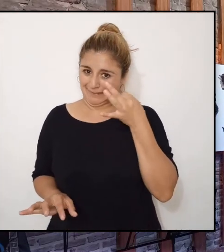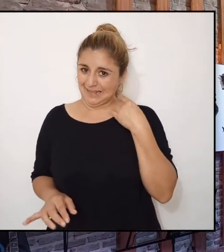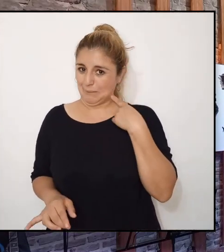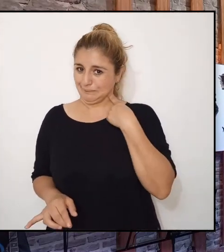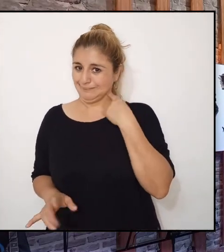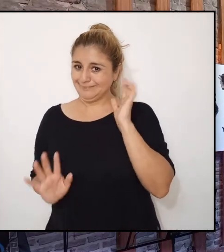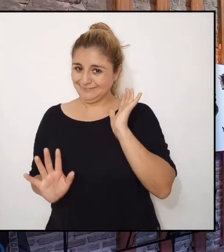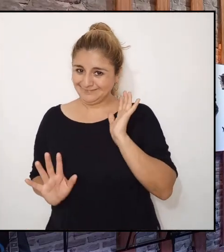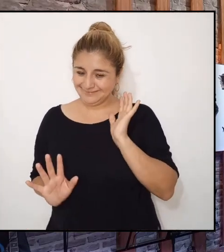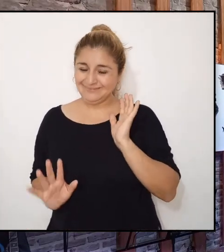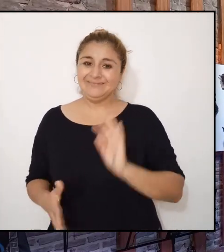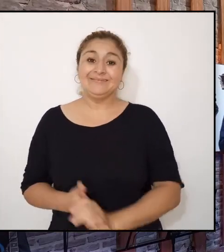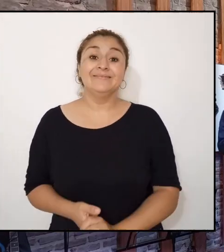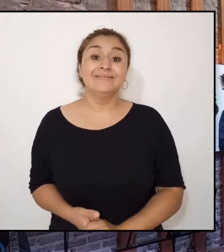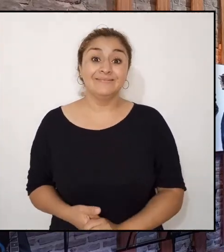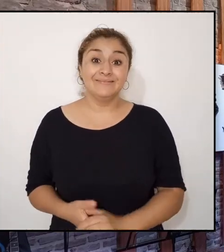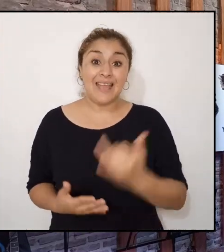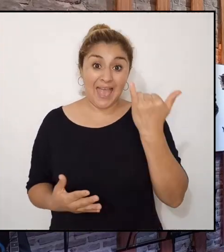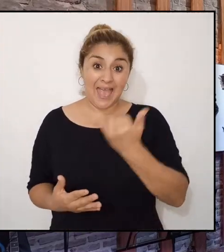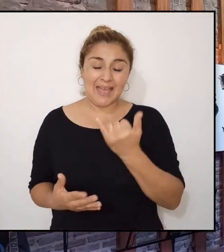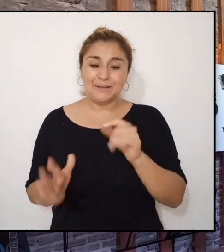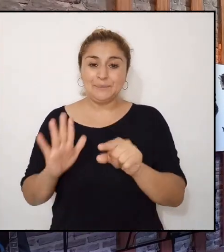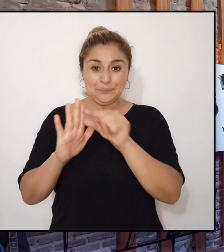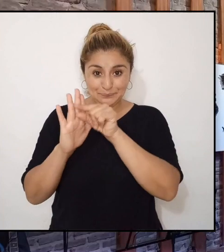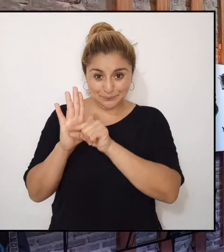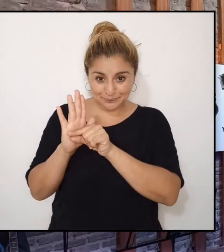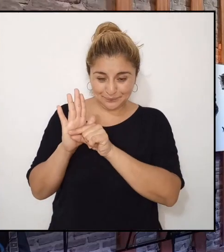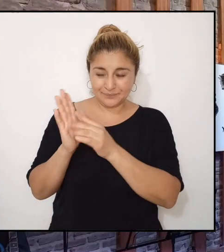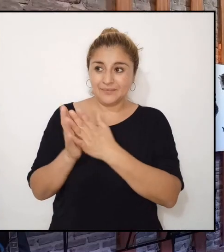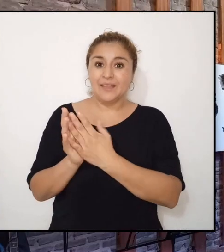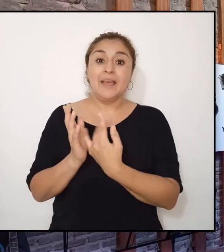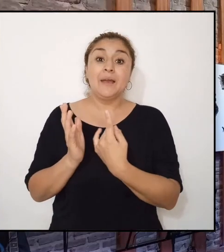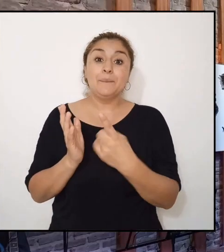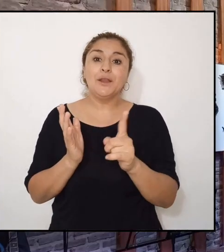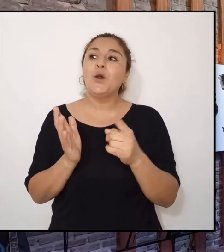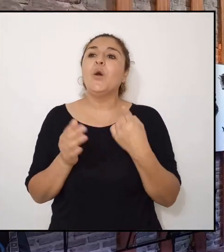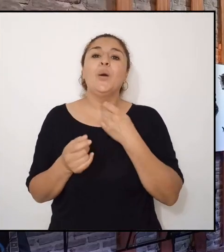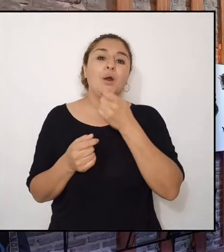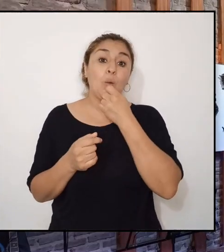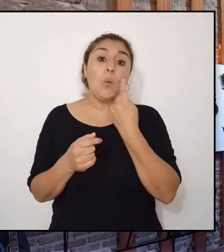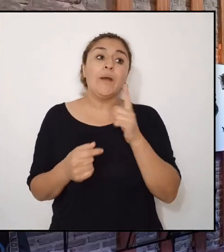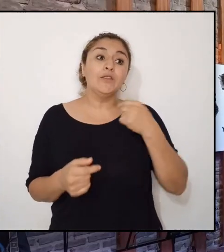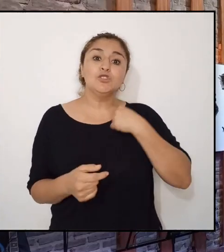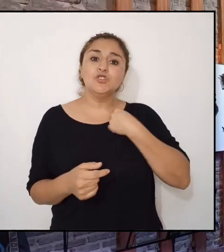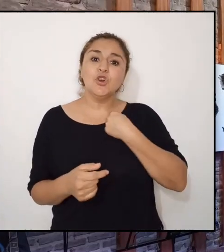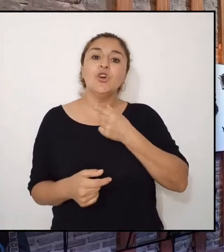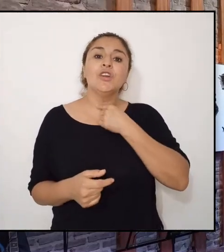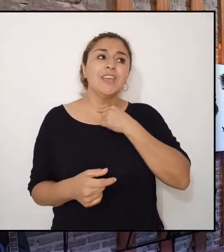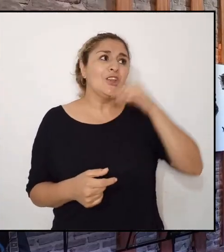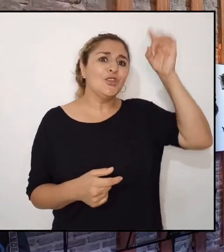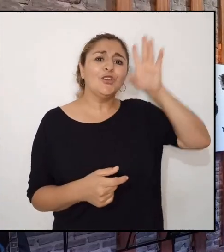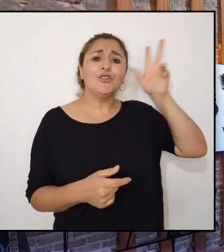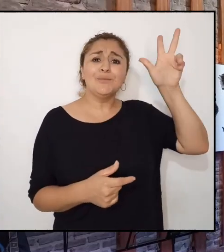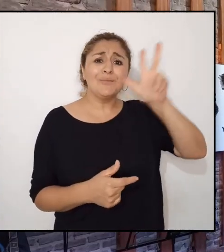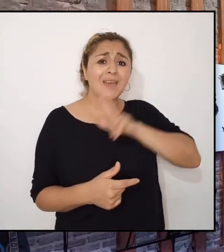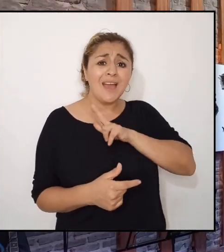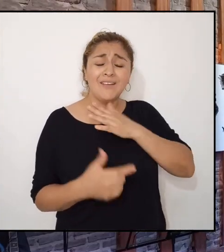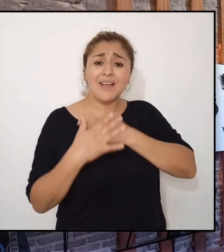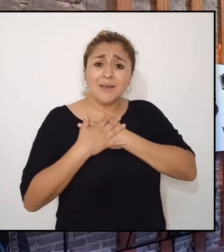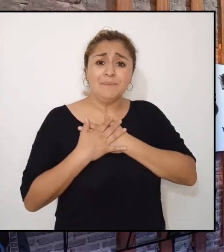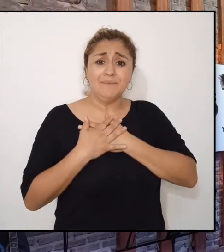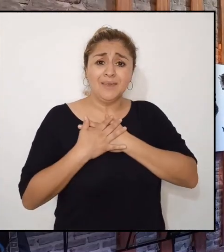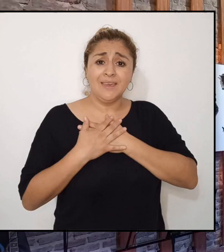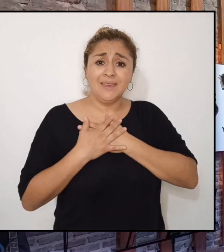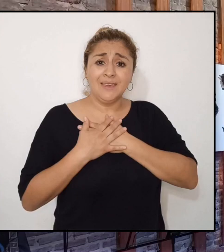un versículo. Pero cuando yo quiero que Dios me hable, tengo que orar, tengo que agarrar un texto